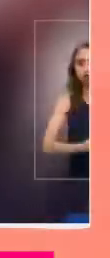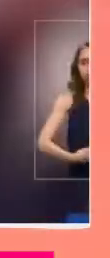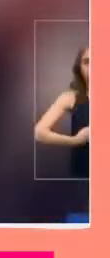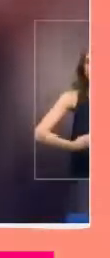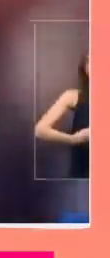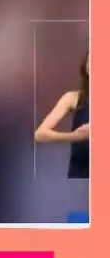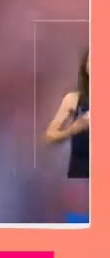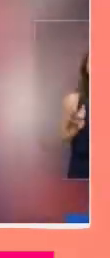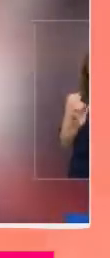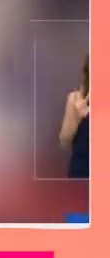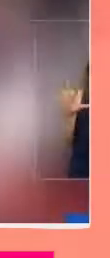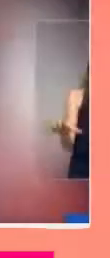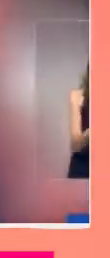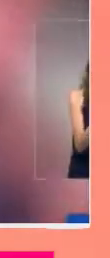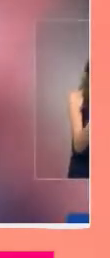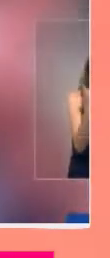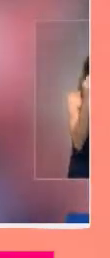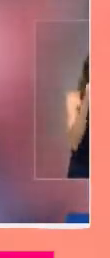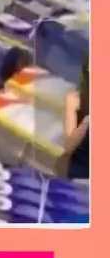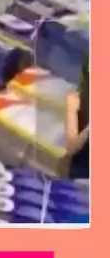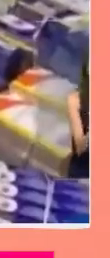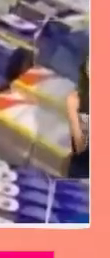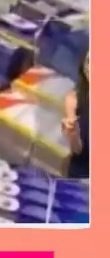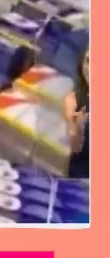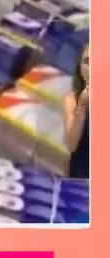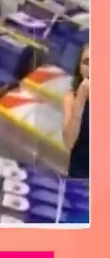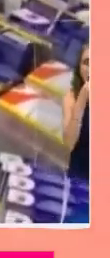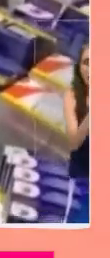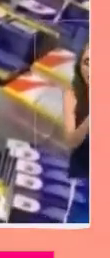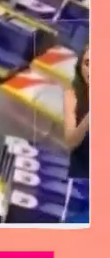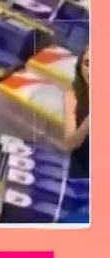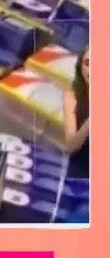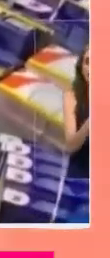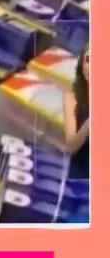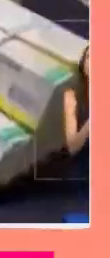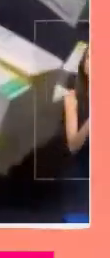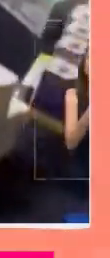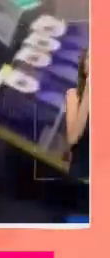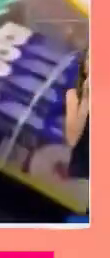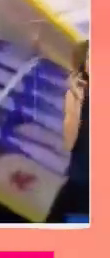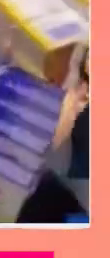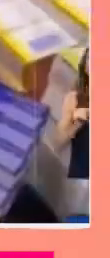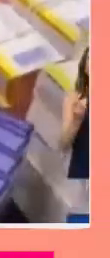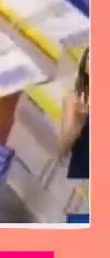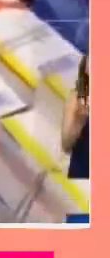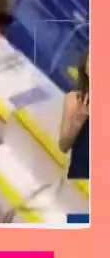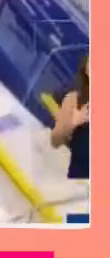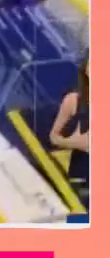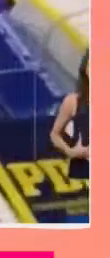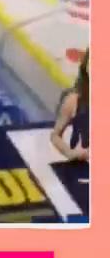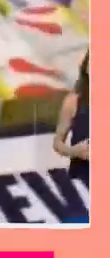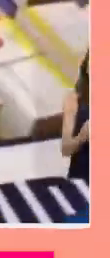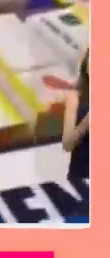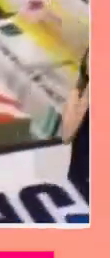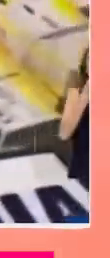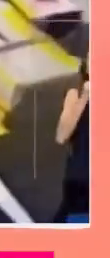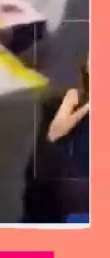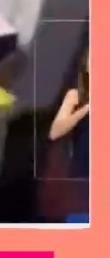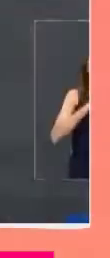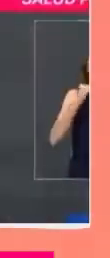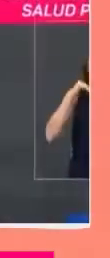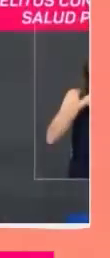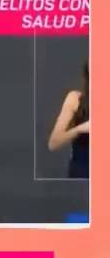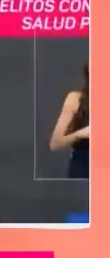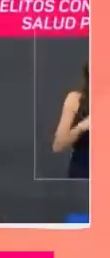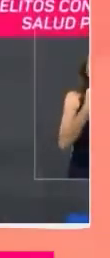personas que compran en las ferias entonces estos medicamentos y también los vendedores? Porque podría pasar en una fiscalización que cayera también la persona que